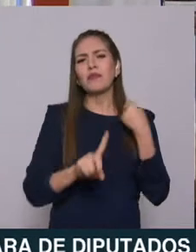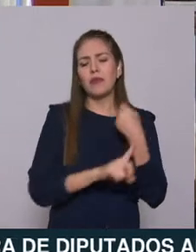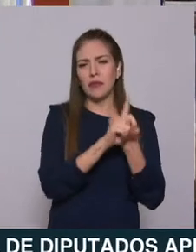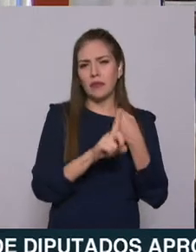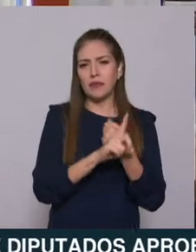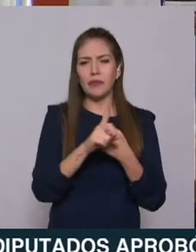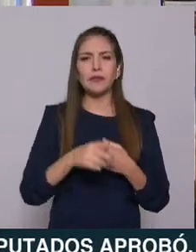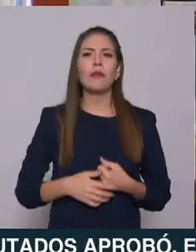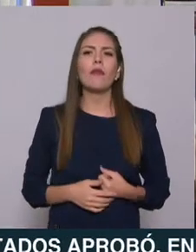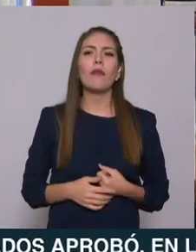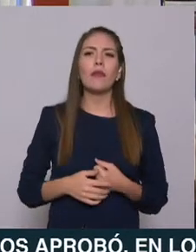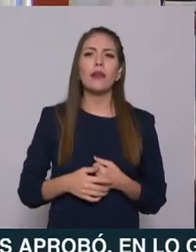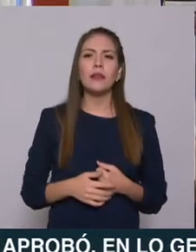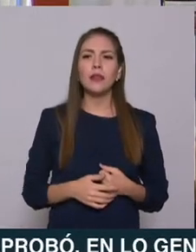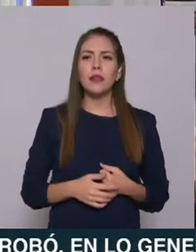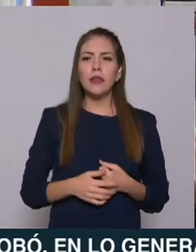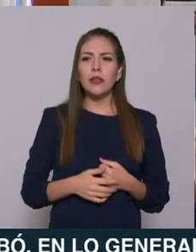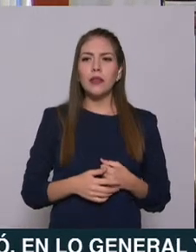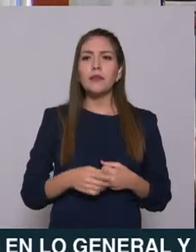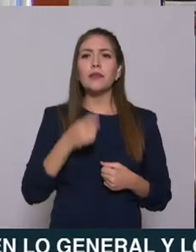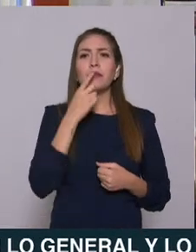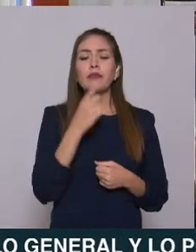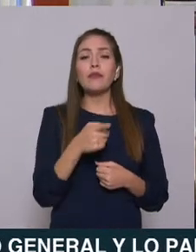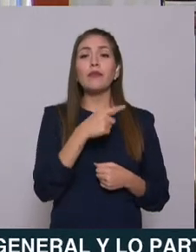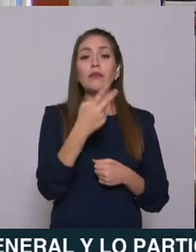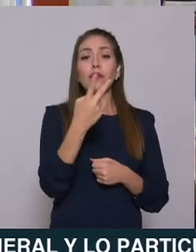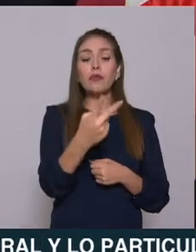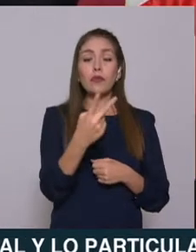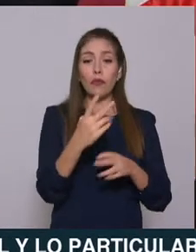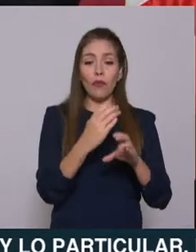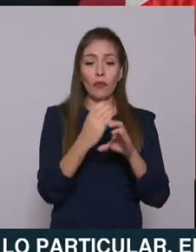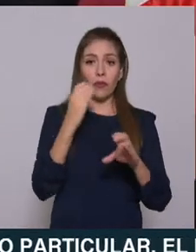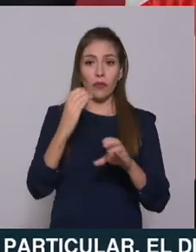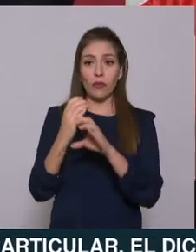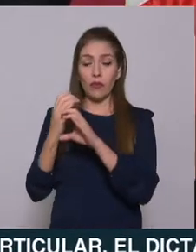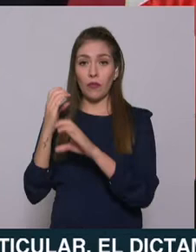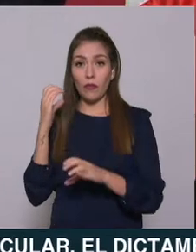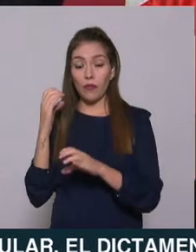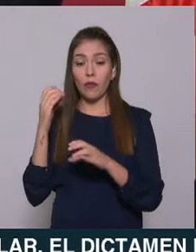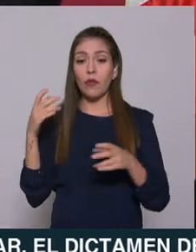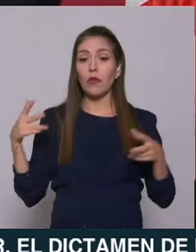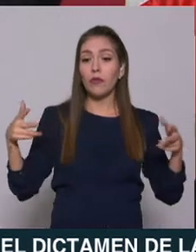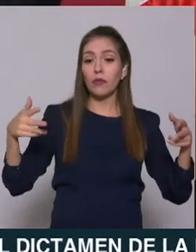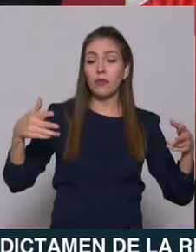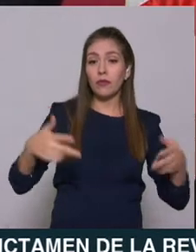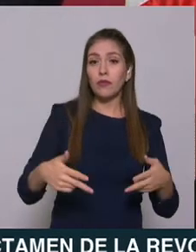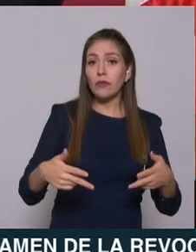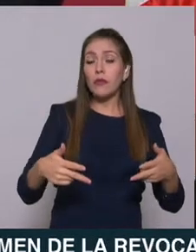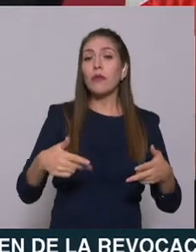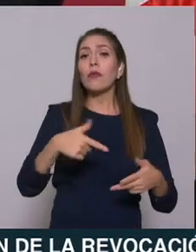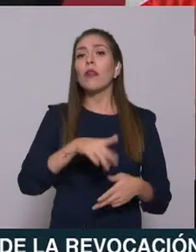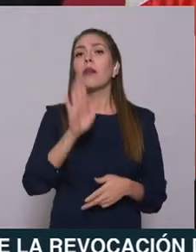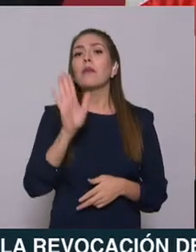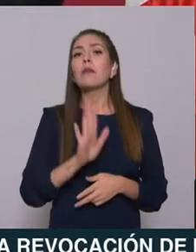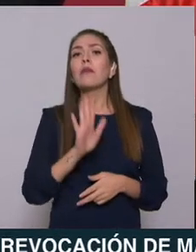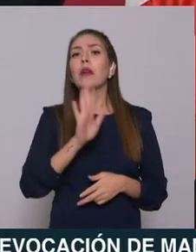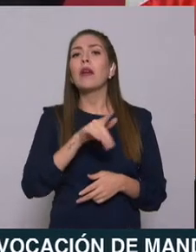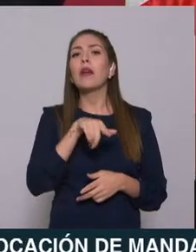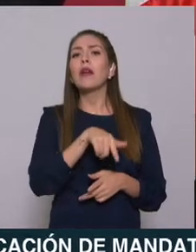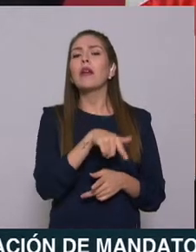convoy, integrado por 2 camionetas Suburban, pudo haber sido confundido